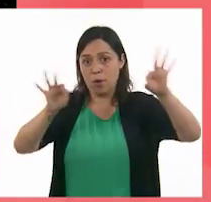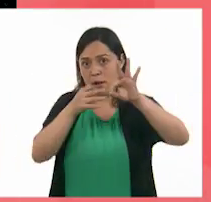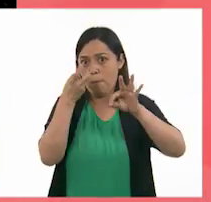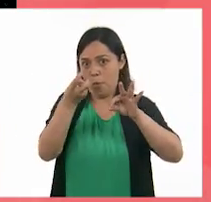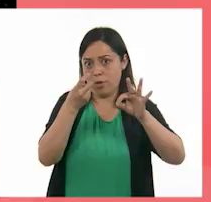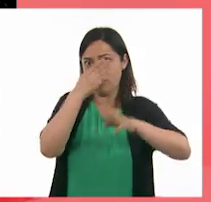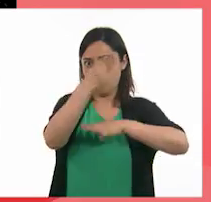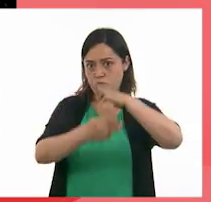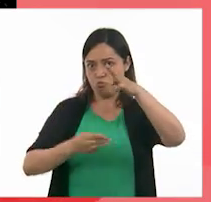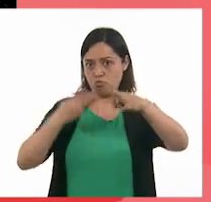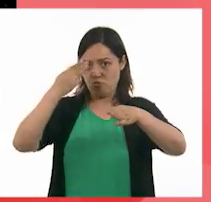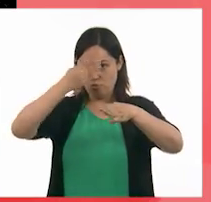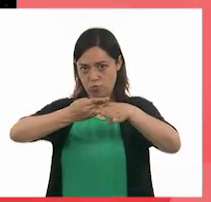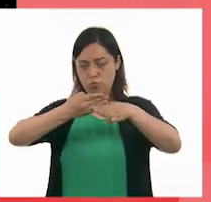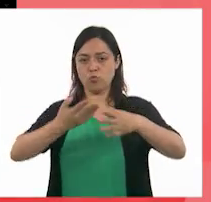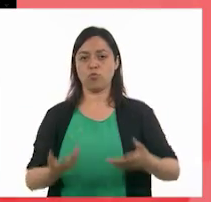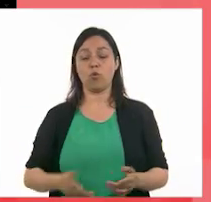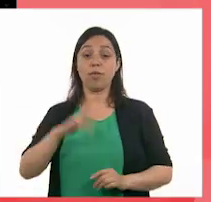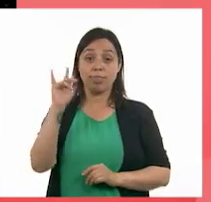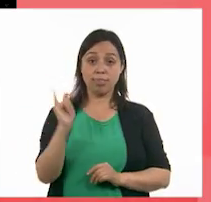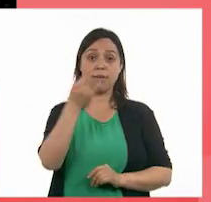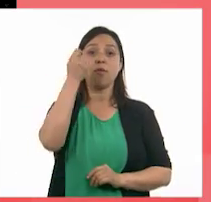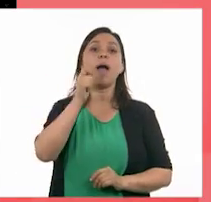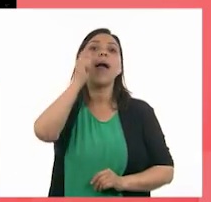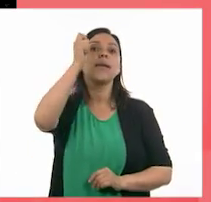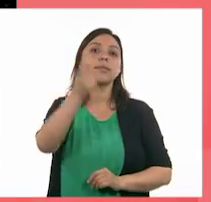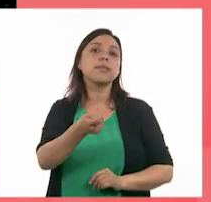mundo, ¿no? Y sobre todo también Playas de Tijuana, que es